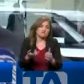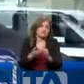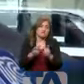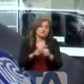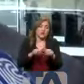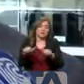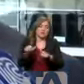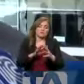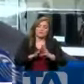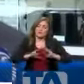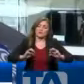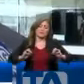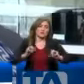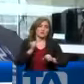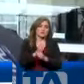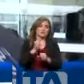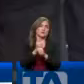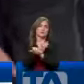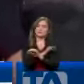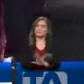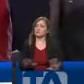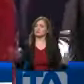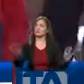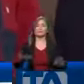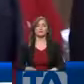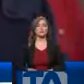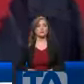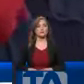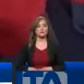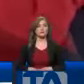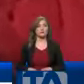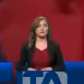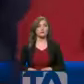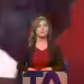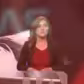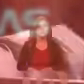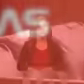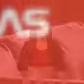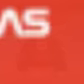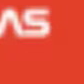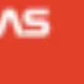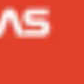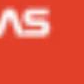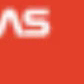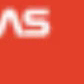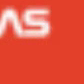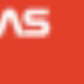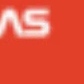partes administrativas, porque el trabajo está terminado. En Quito, Paul Coello, 24 horas.